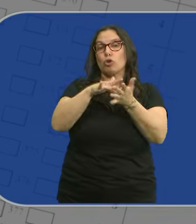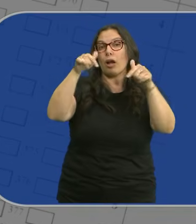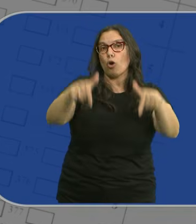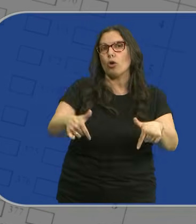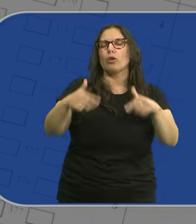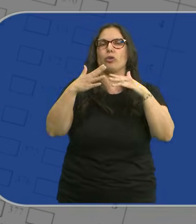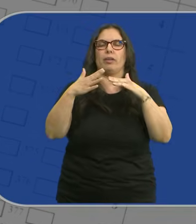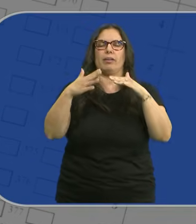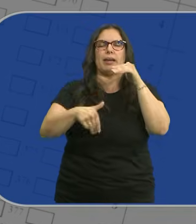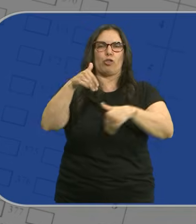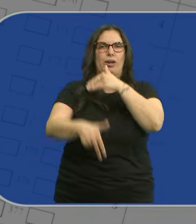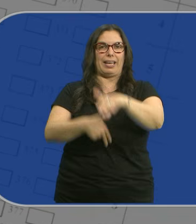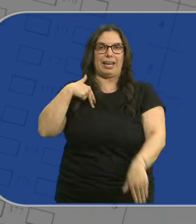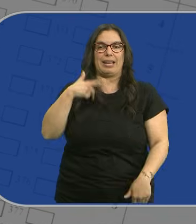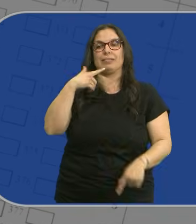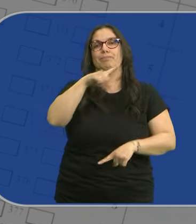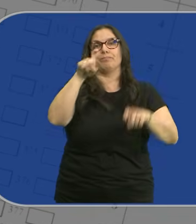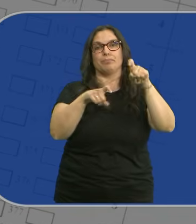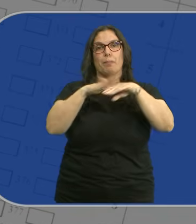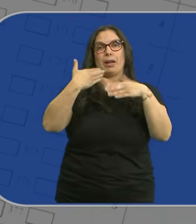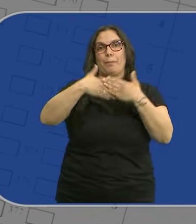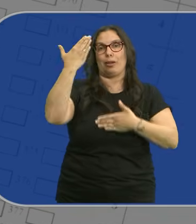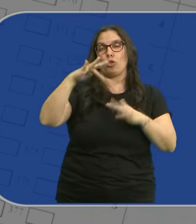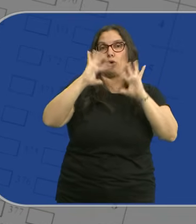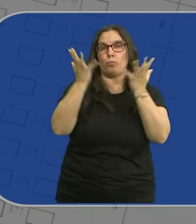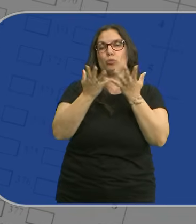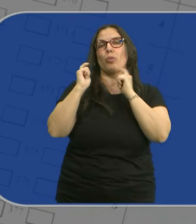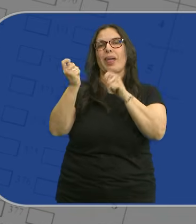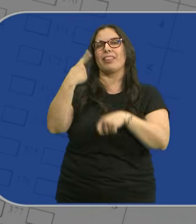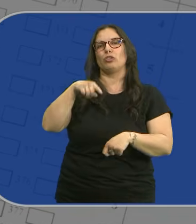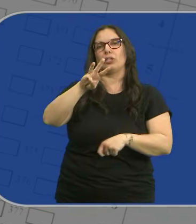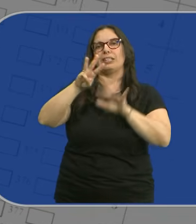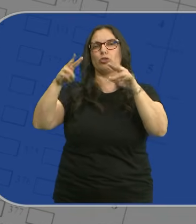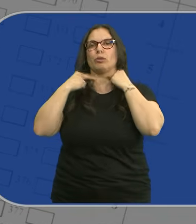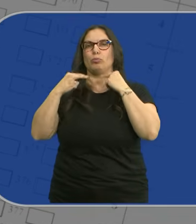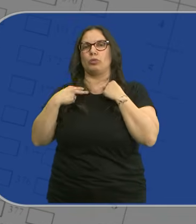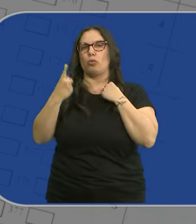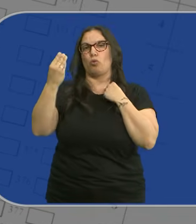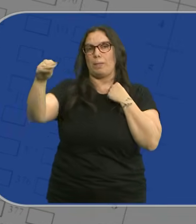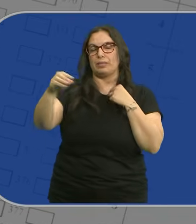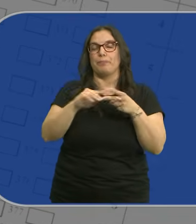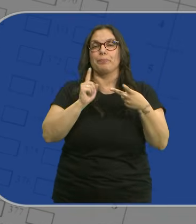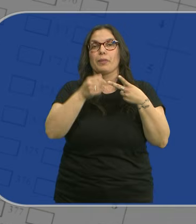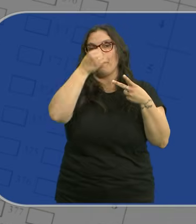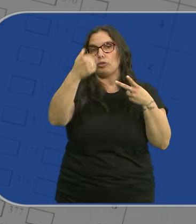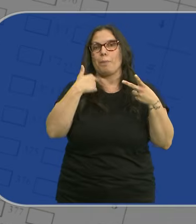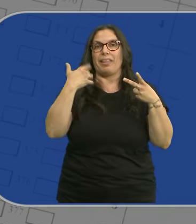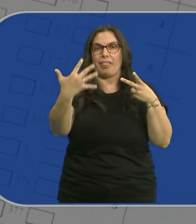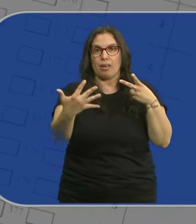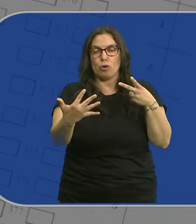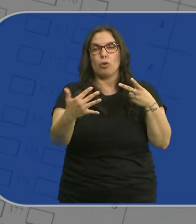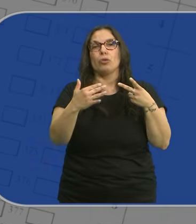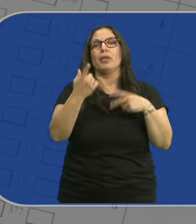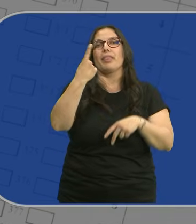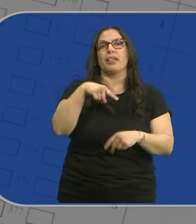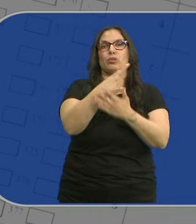elecciones generales. Un barómetro de Sigma 2 para El Mundo le otorga 138 escaños, uno más de los que tiene. El PSOE perdería 5 hasta